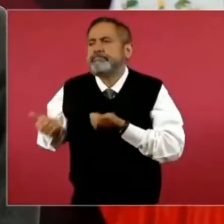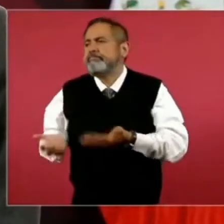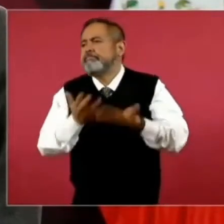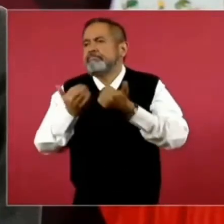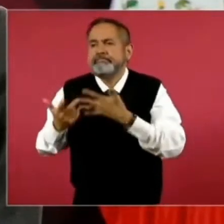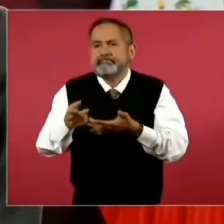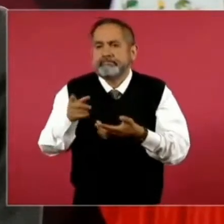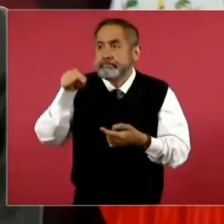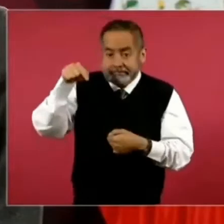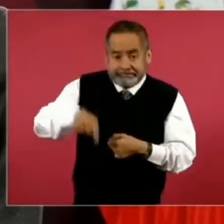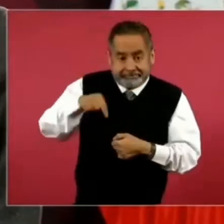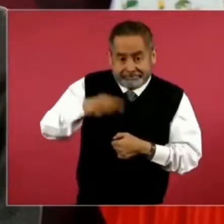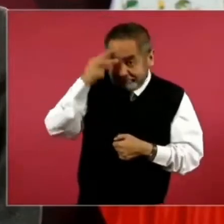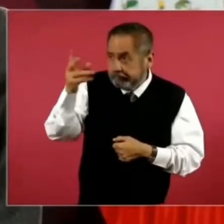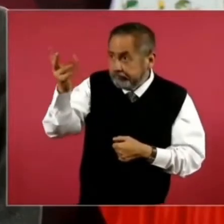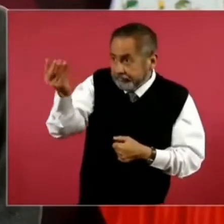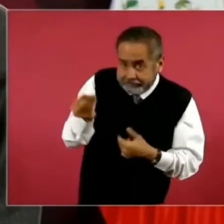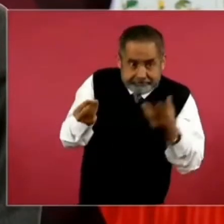se